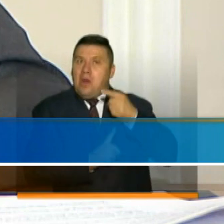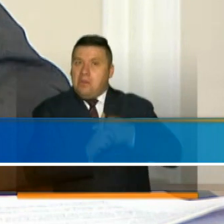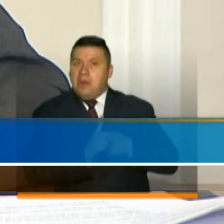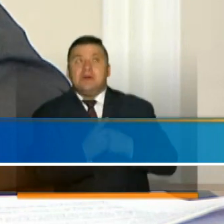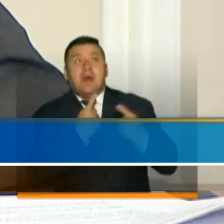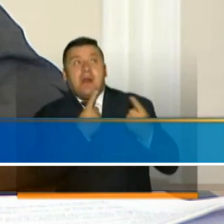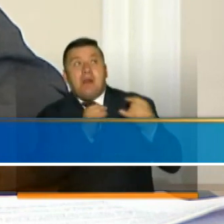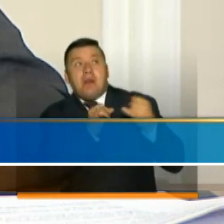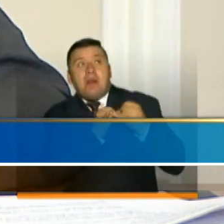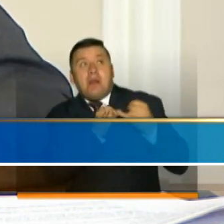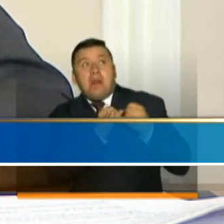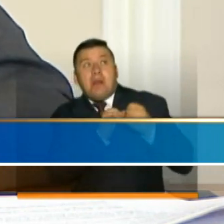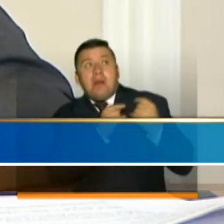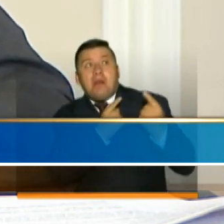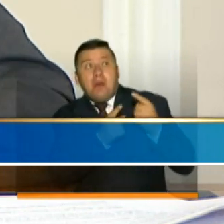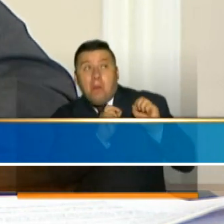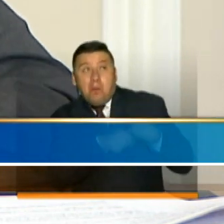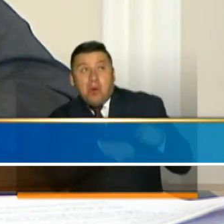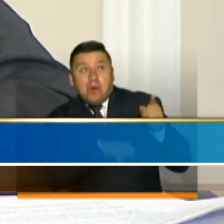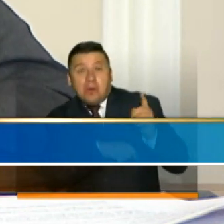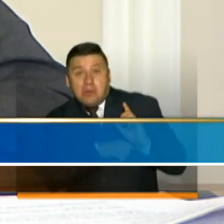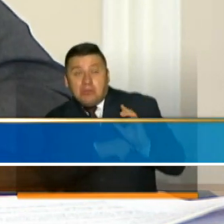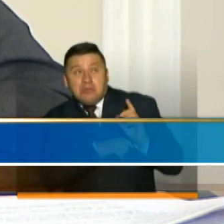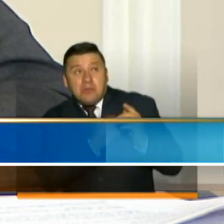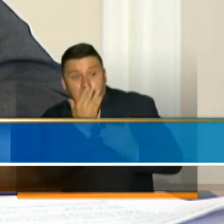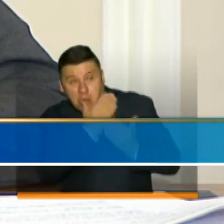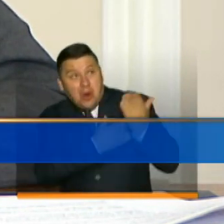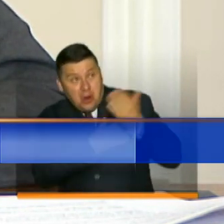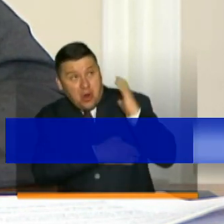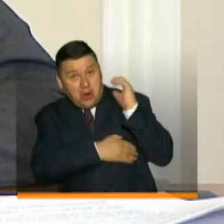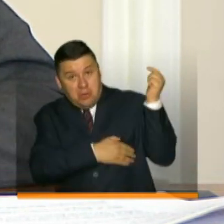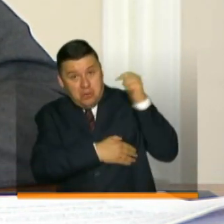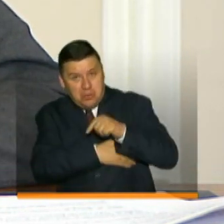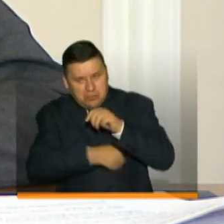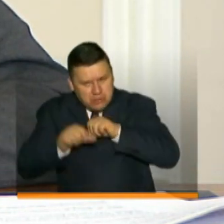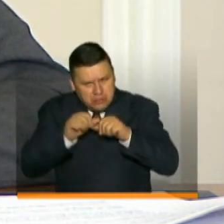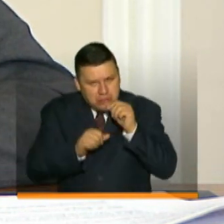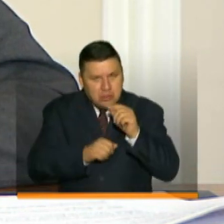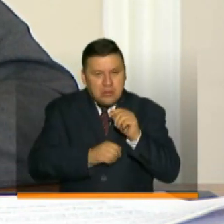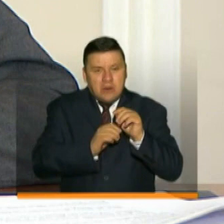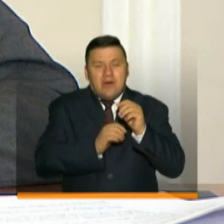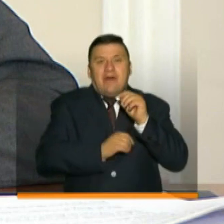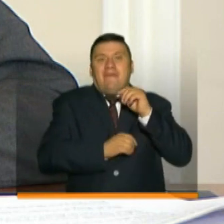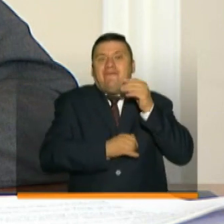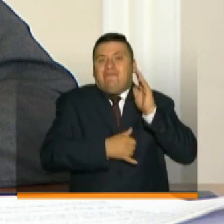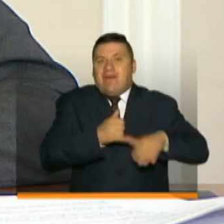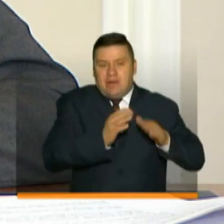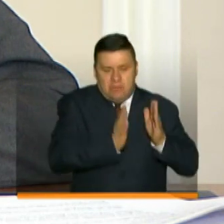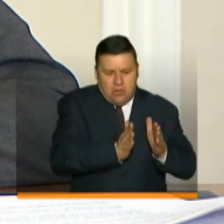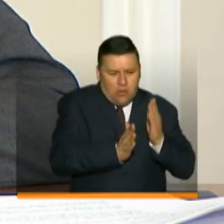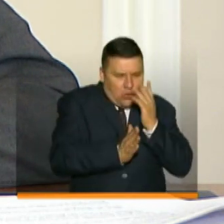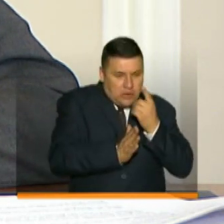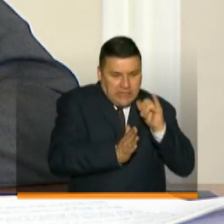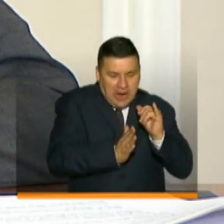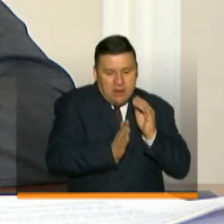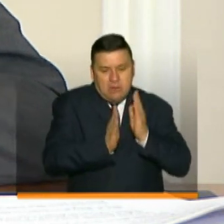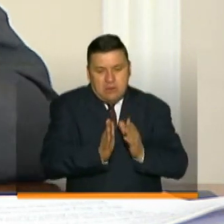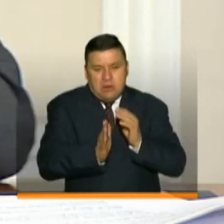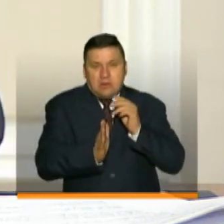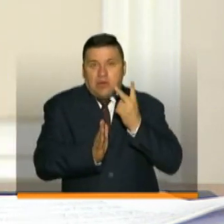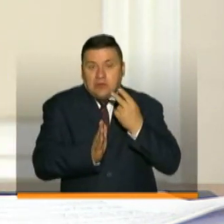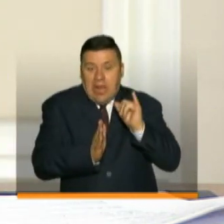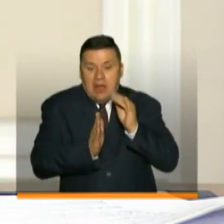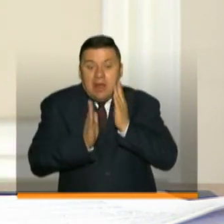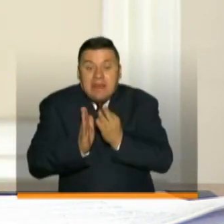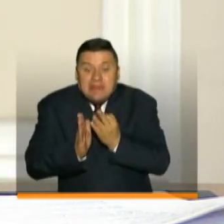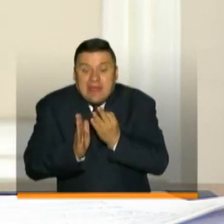en conversaciones sobre la posibilidad de realizar estudios de fase clínica de estudios clínicos de fase 3 en colombia'